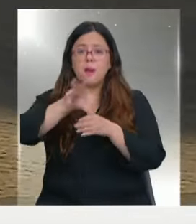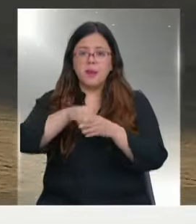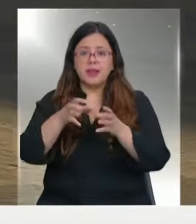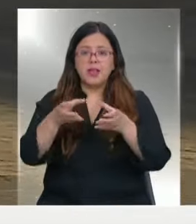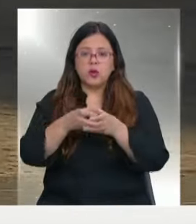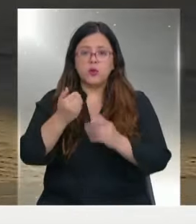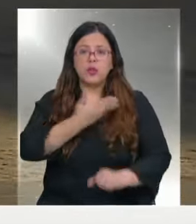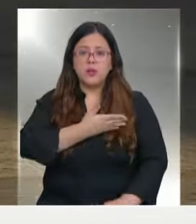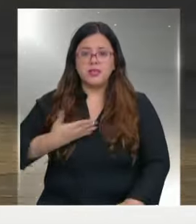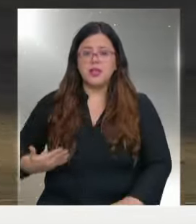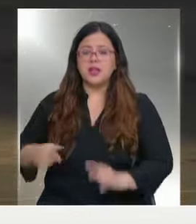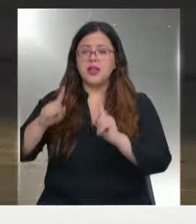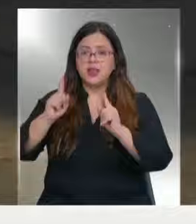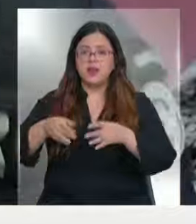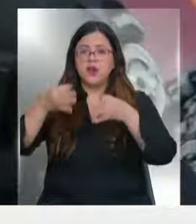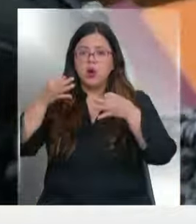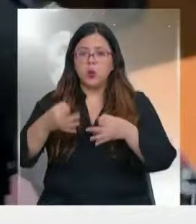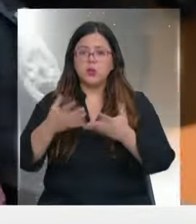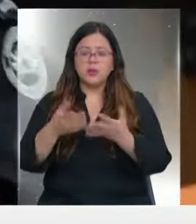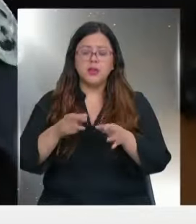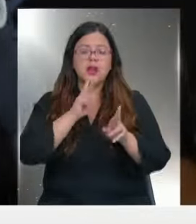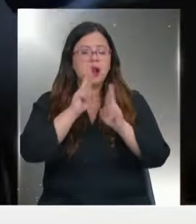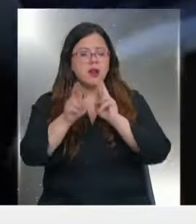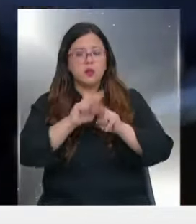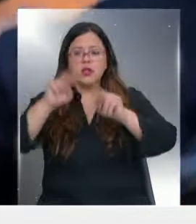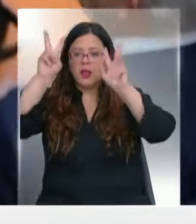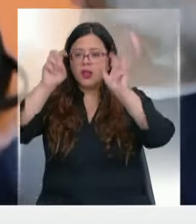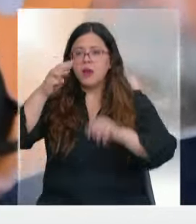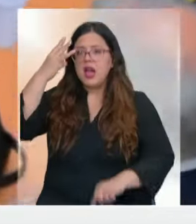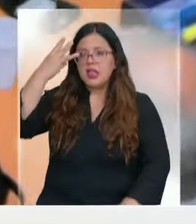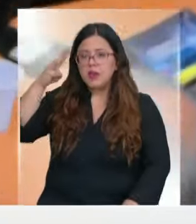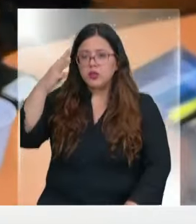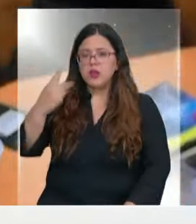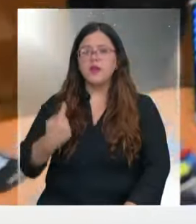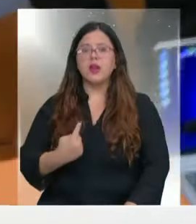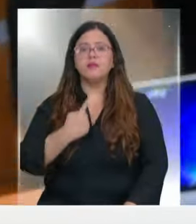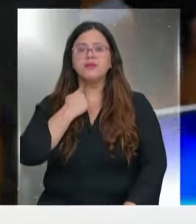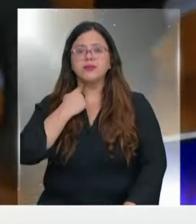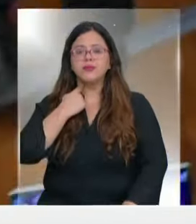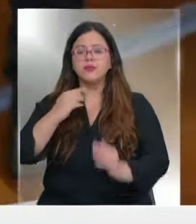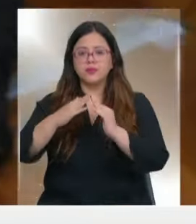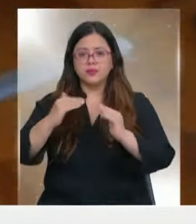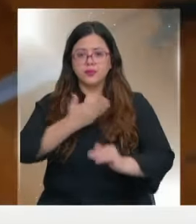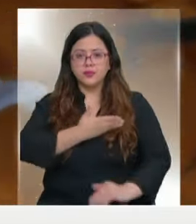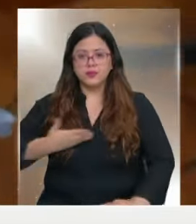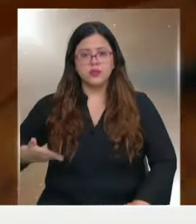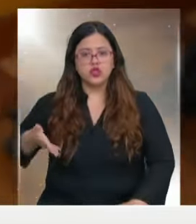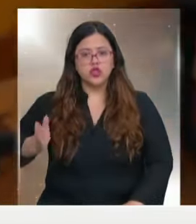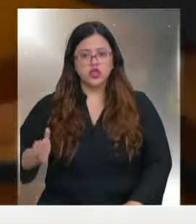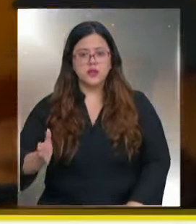presidente, quienes deberán enfrentar las dudas sobre el caso Monsalve, que aún golpea a Palacio.